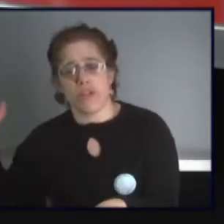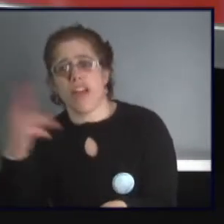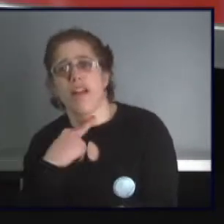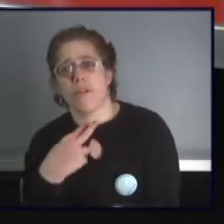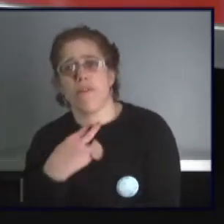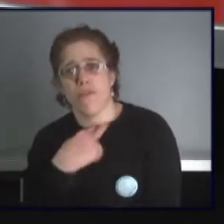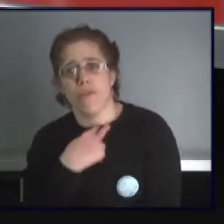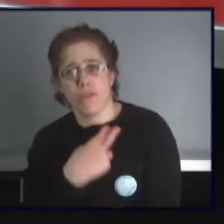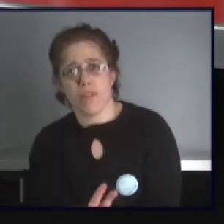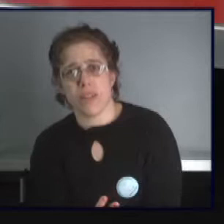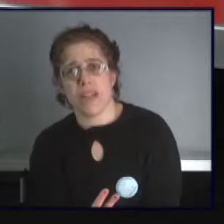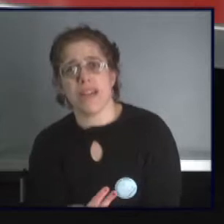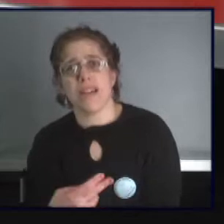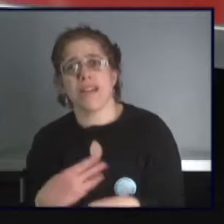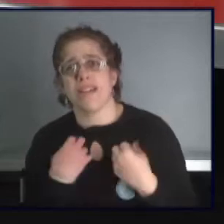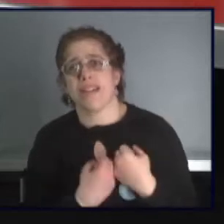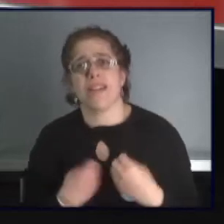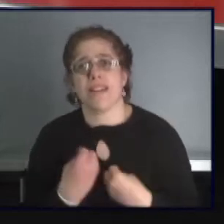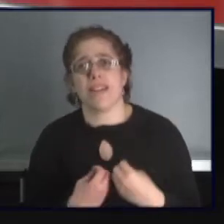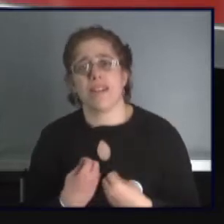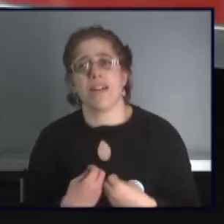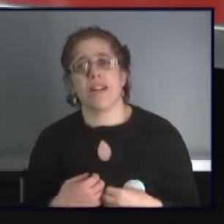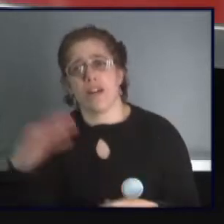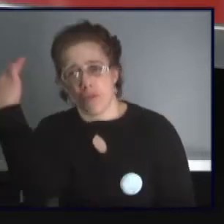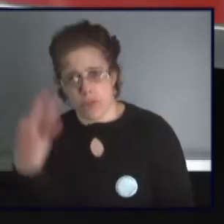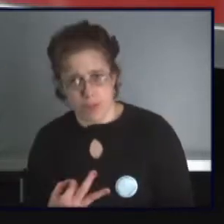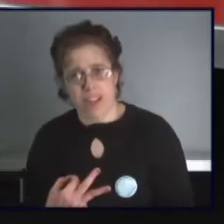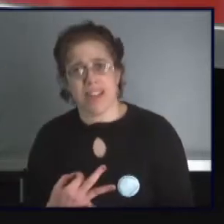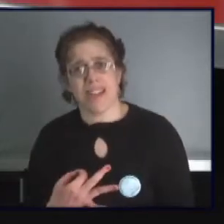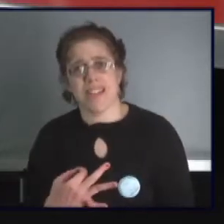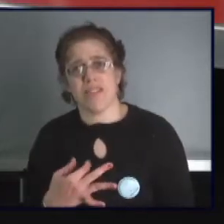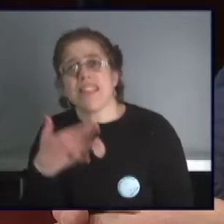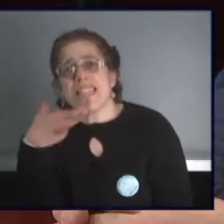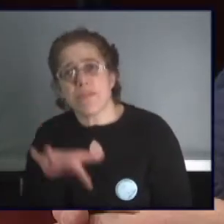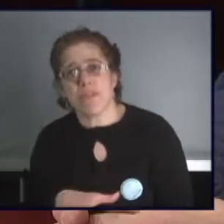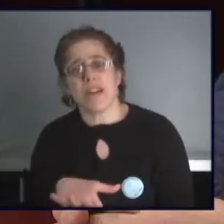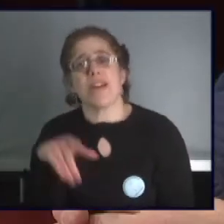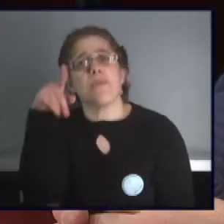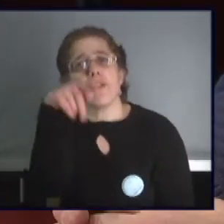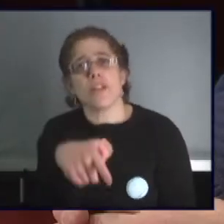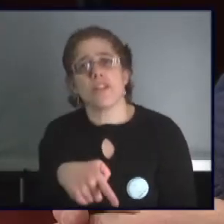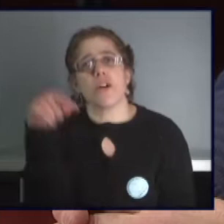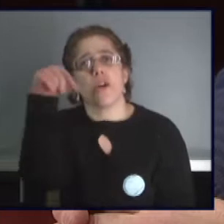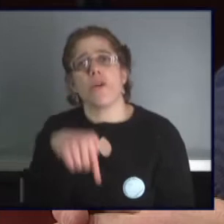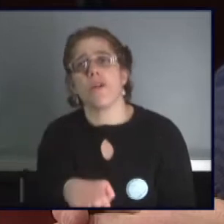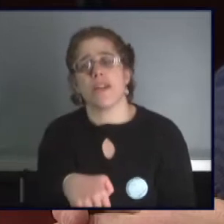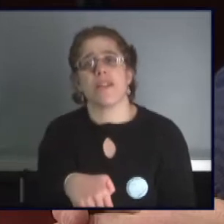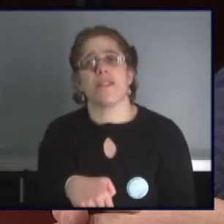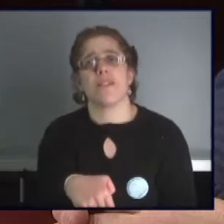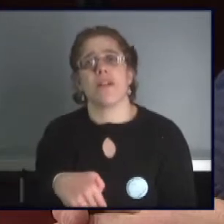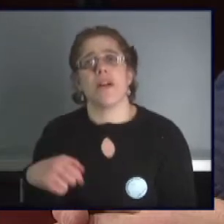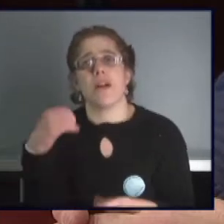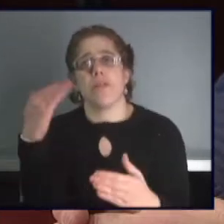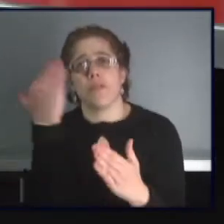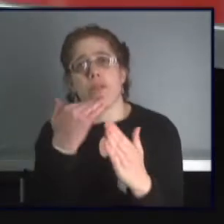que ahí está la riqueza en el abanico es un deber lo entendemos así y es por eso que hoy quisimos tener nuestro